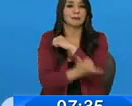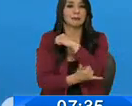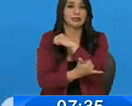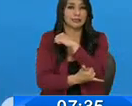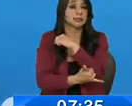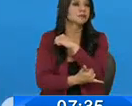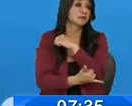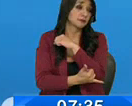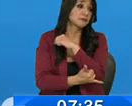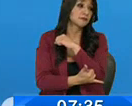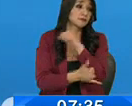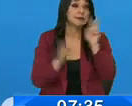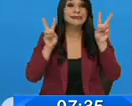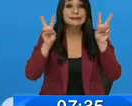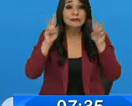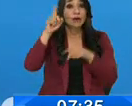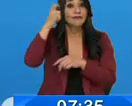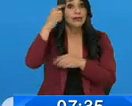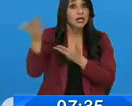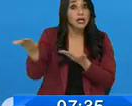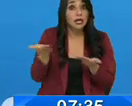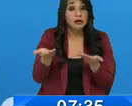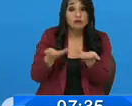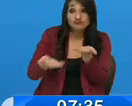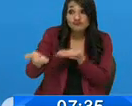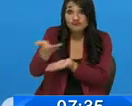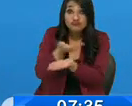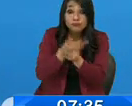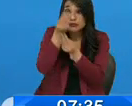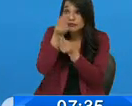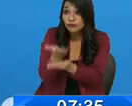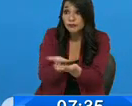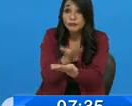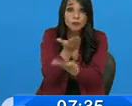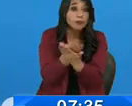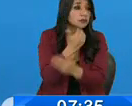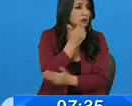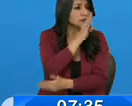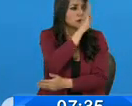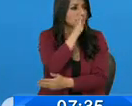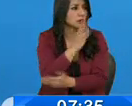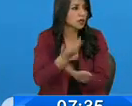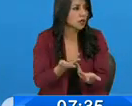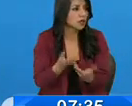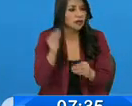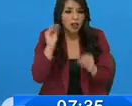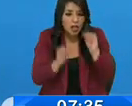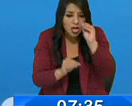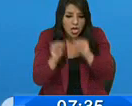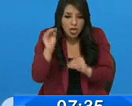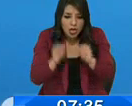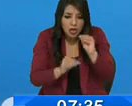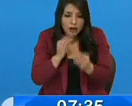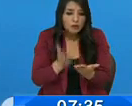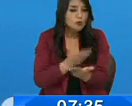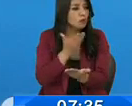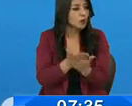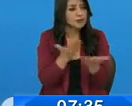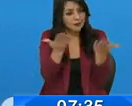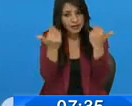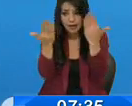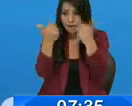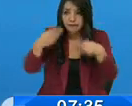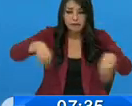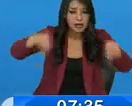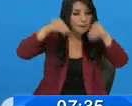así, del gobierno, jamás conoció esta propuesta y tampoco trabajó en la construcción de la misma, tampoco